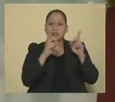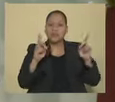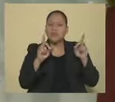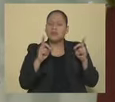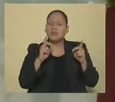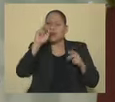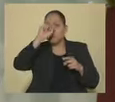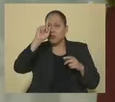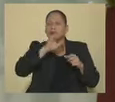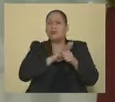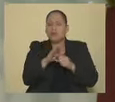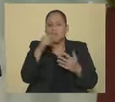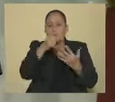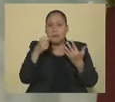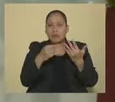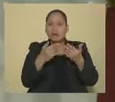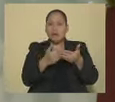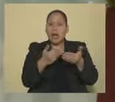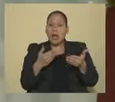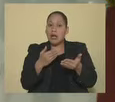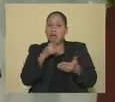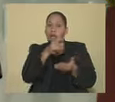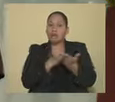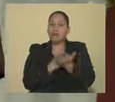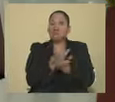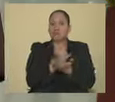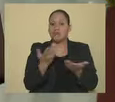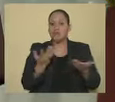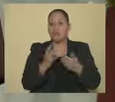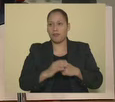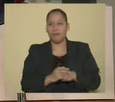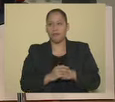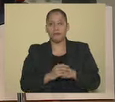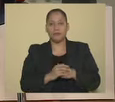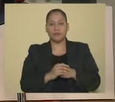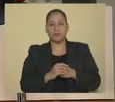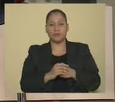se recomienda hacer antes de que tome esa decisión? Una